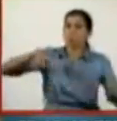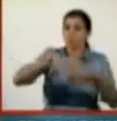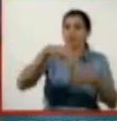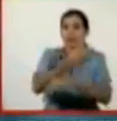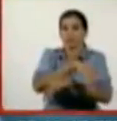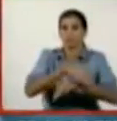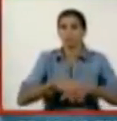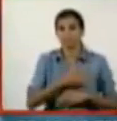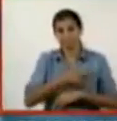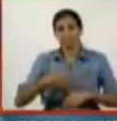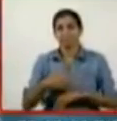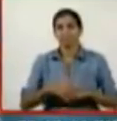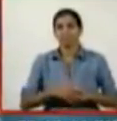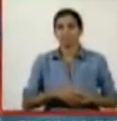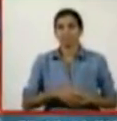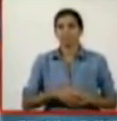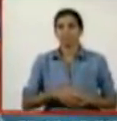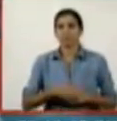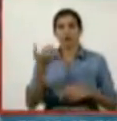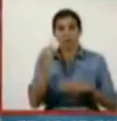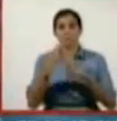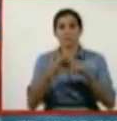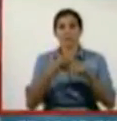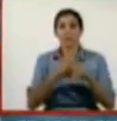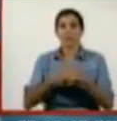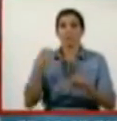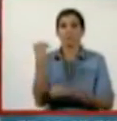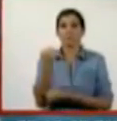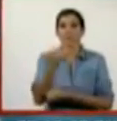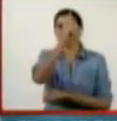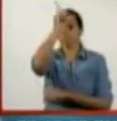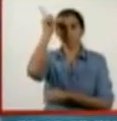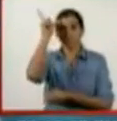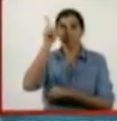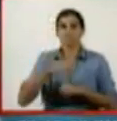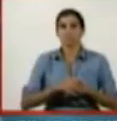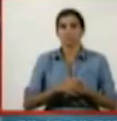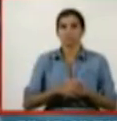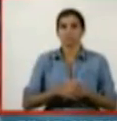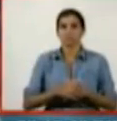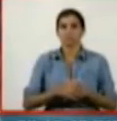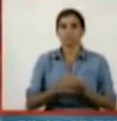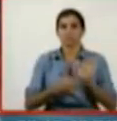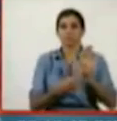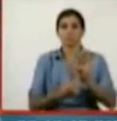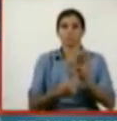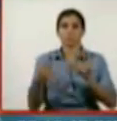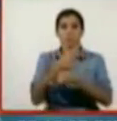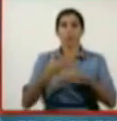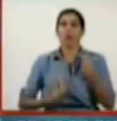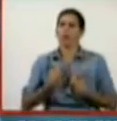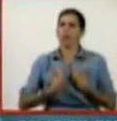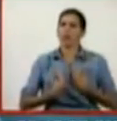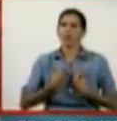opositoras habían grandes amenazas de que querían asesinar a Leopoldo López y se mostró el gobierno se mostró preocupado por